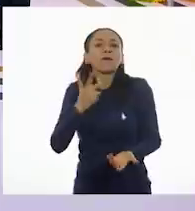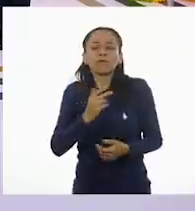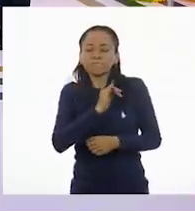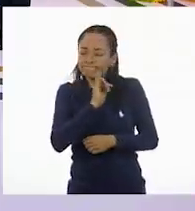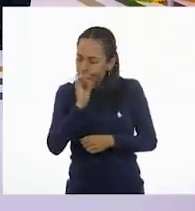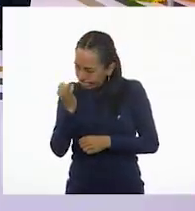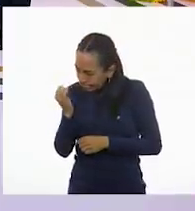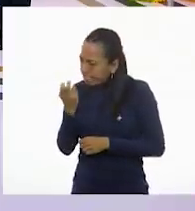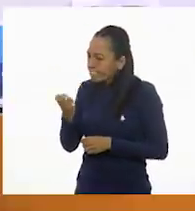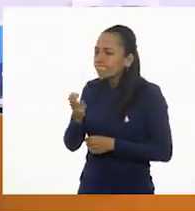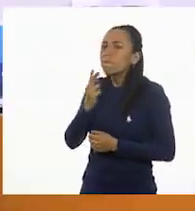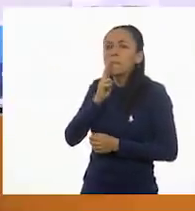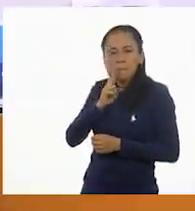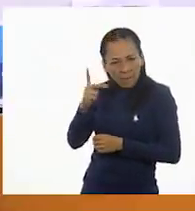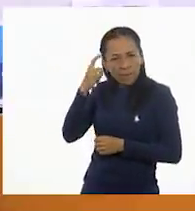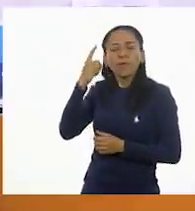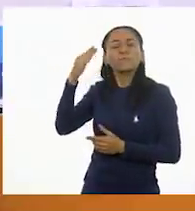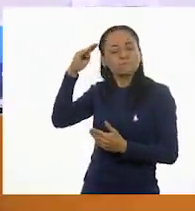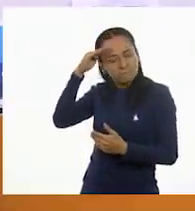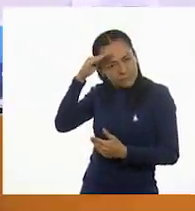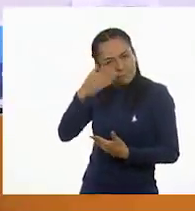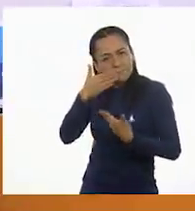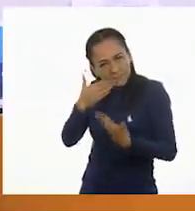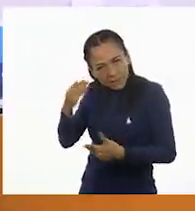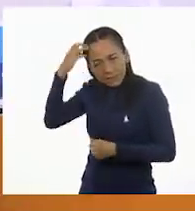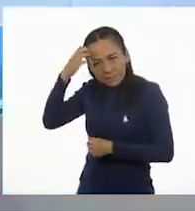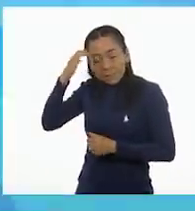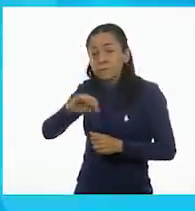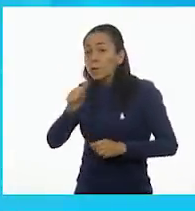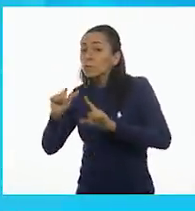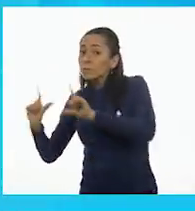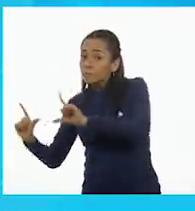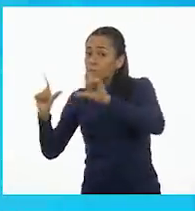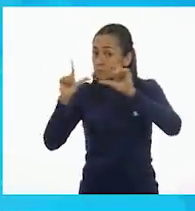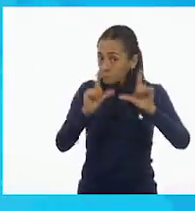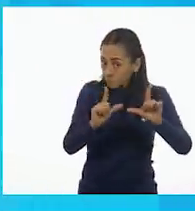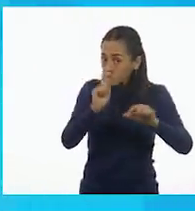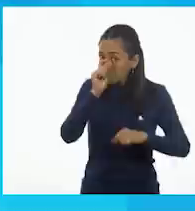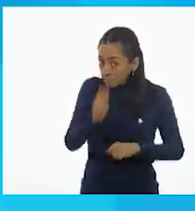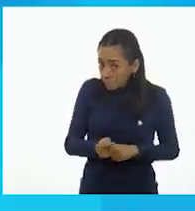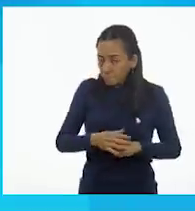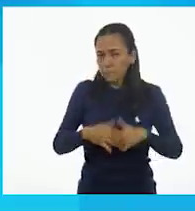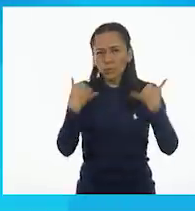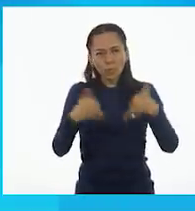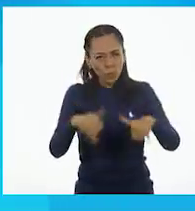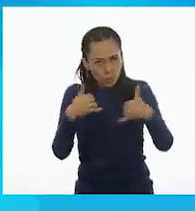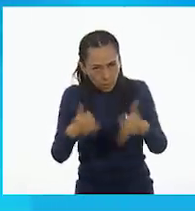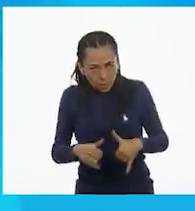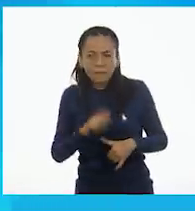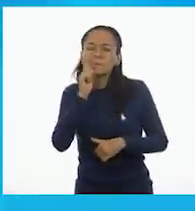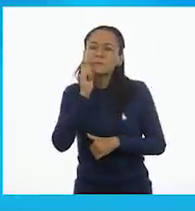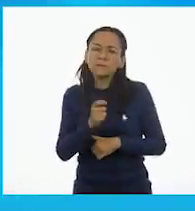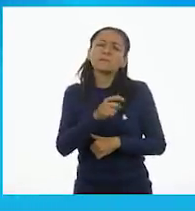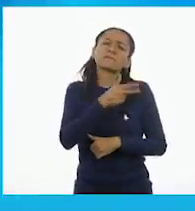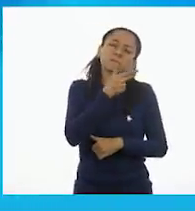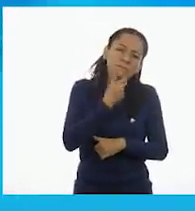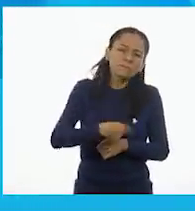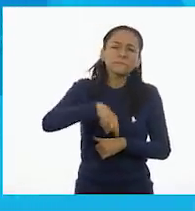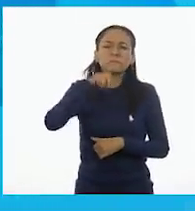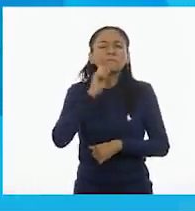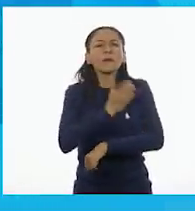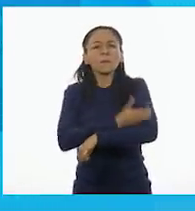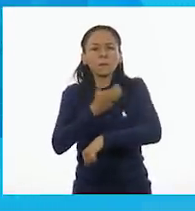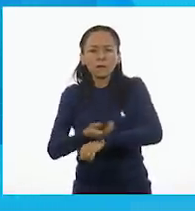ver divertido. Nuestra siguiente imagen, que es compartir un juguete con alguna compañera o compañero en